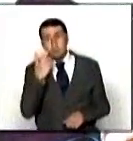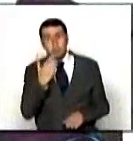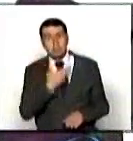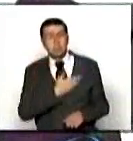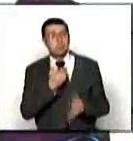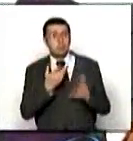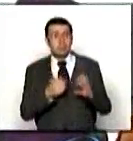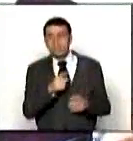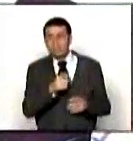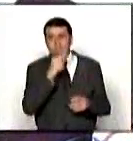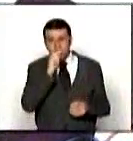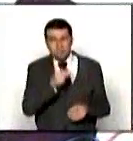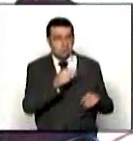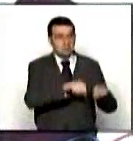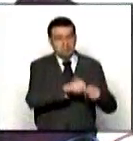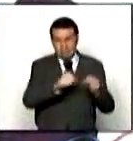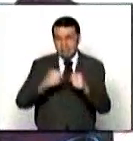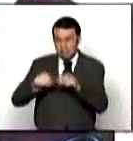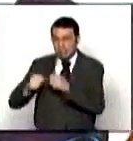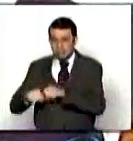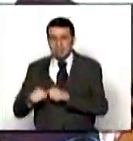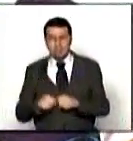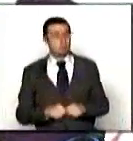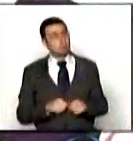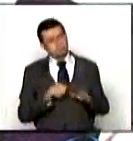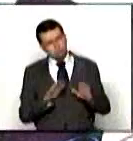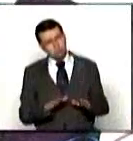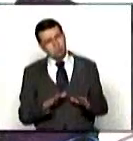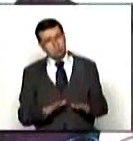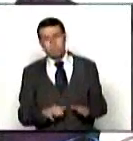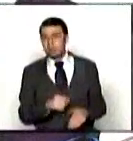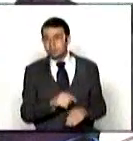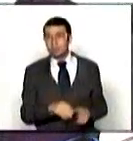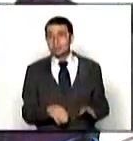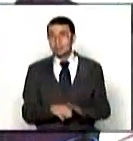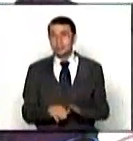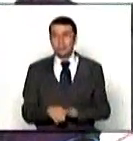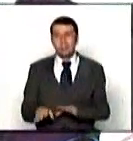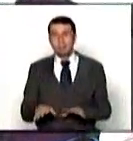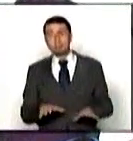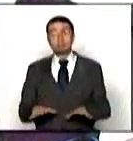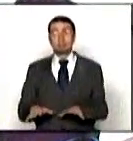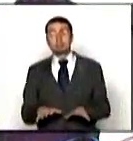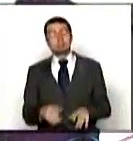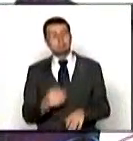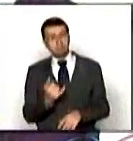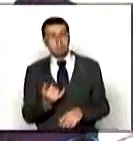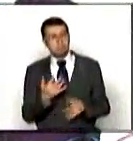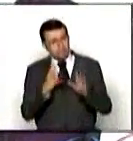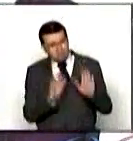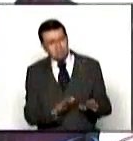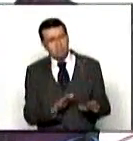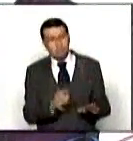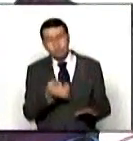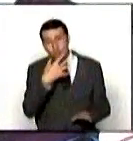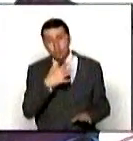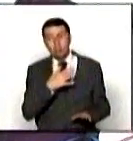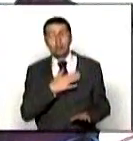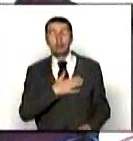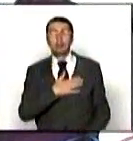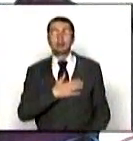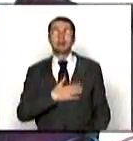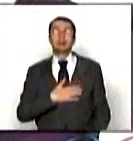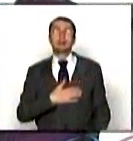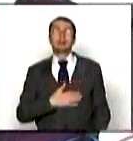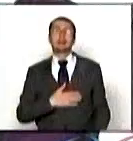niño que rompe todo, que está hiperactivo, que es prácticamente un terremoto, como llamamos los padres, se quede quieto. Pero eso no es la solución al problema. La